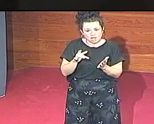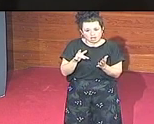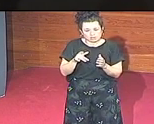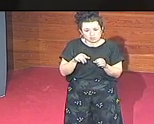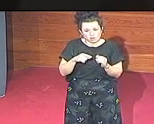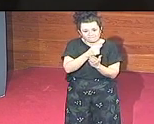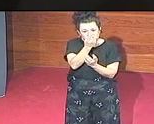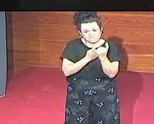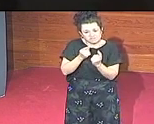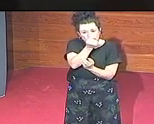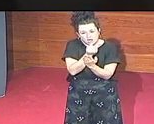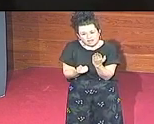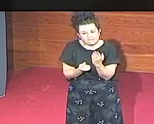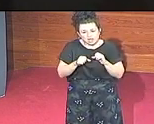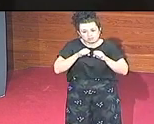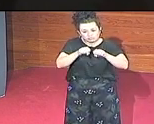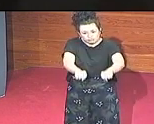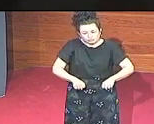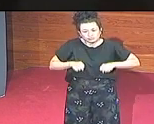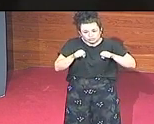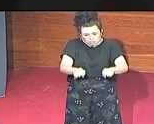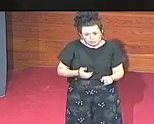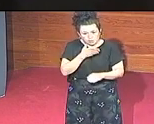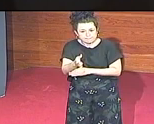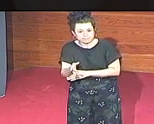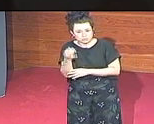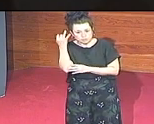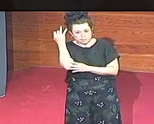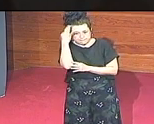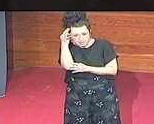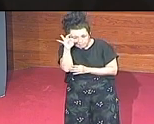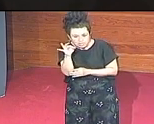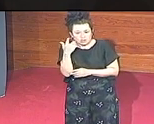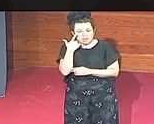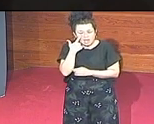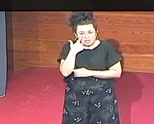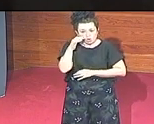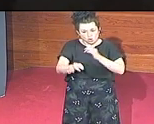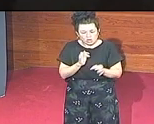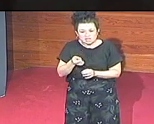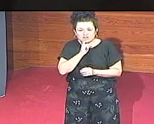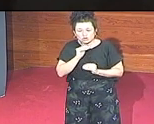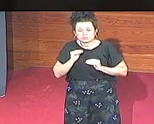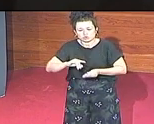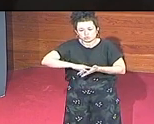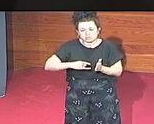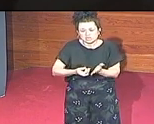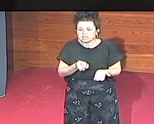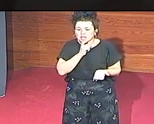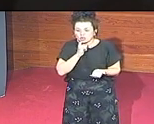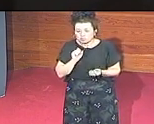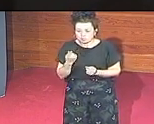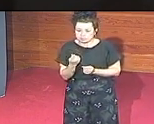que nos explique un poco cómo cómo se cómo se organizan los remeros como cuál es su técnica y el proceso es siempre igual haces un